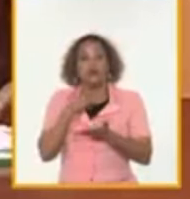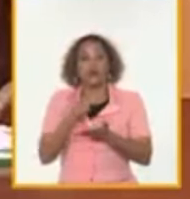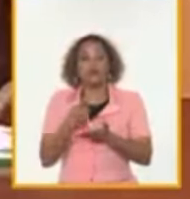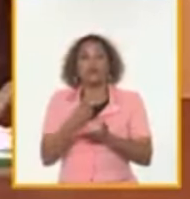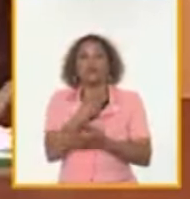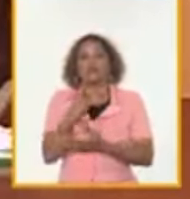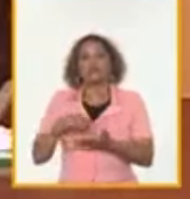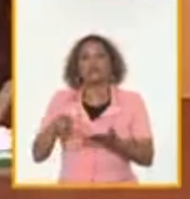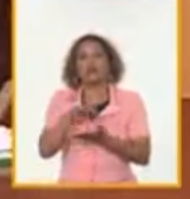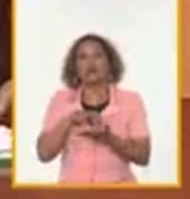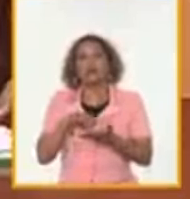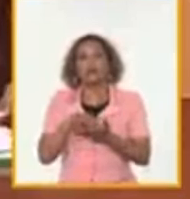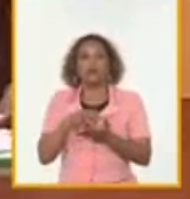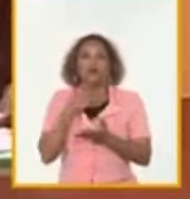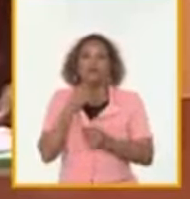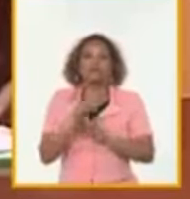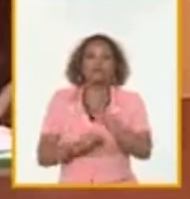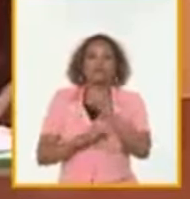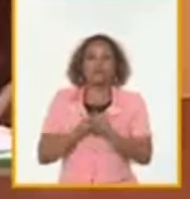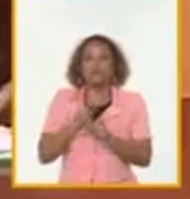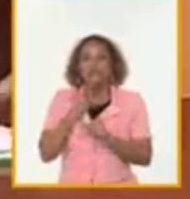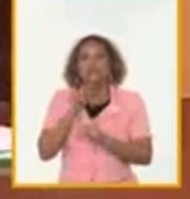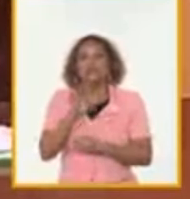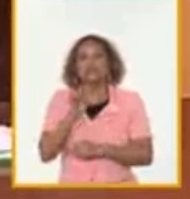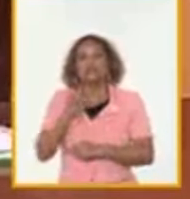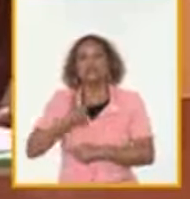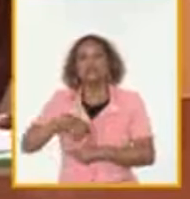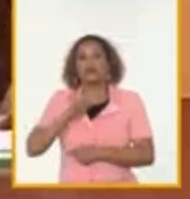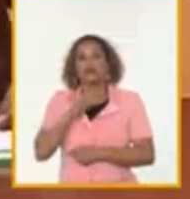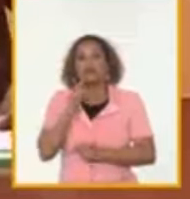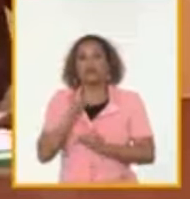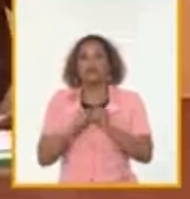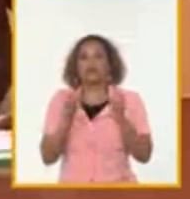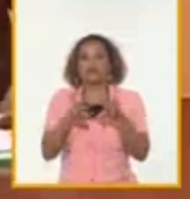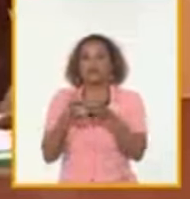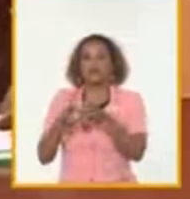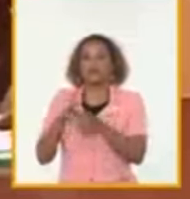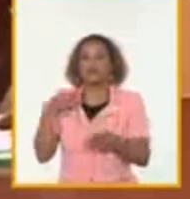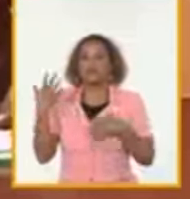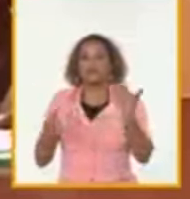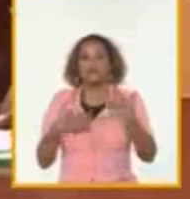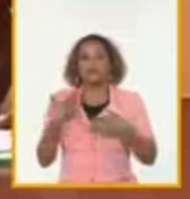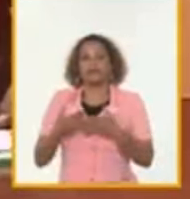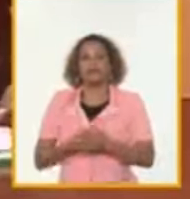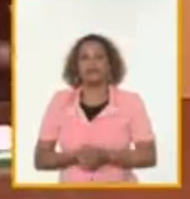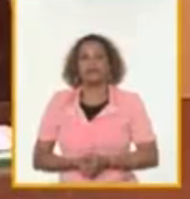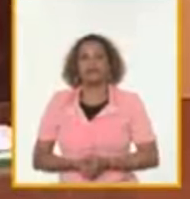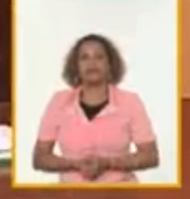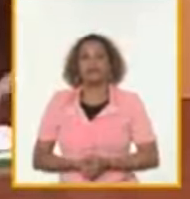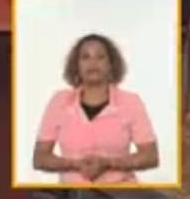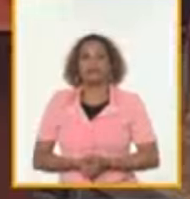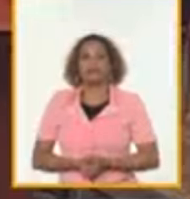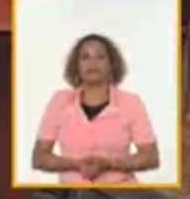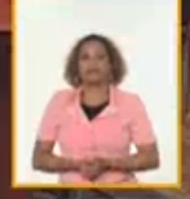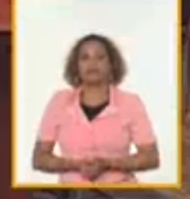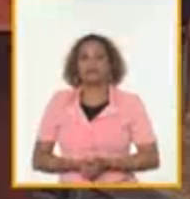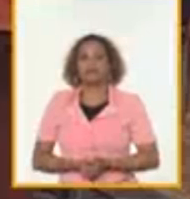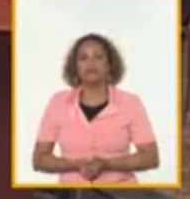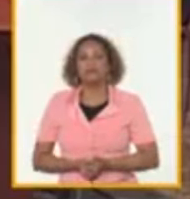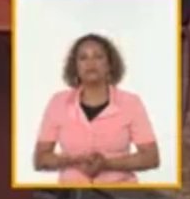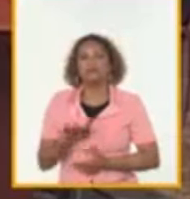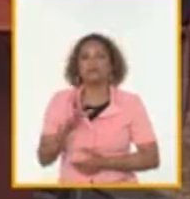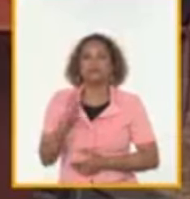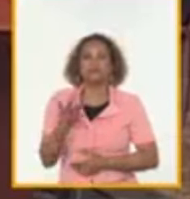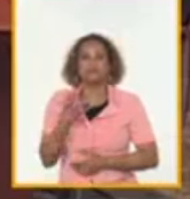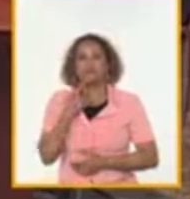los escenarios eh alrededor del 15 de Julio que se desarrolla un grupo de de actividades en escenas alrededor de